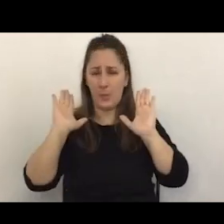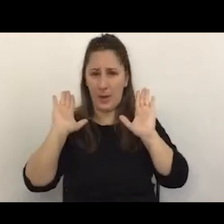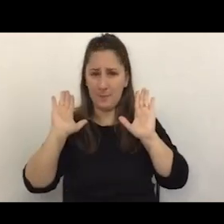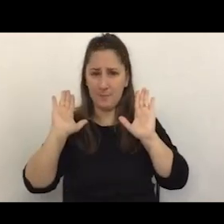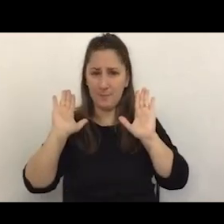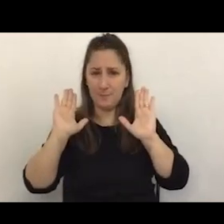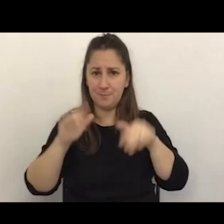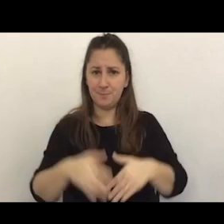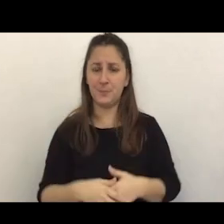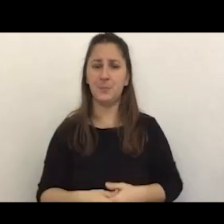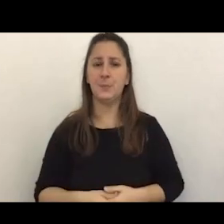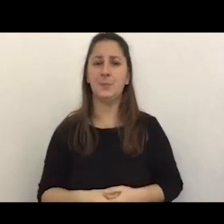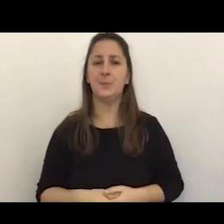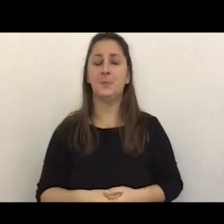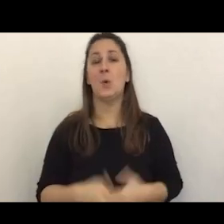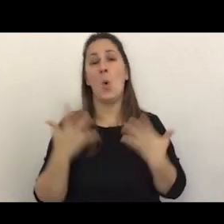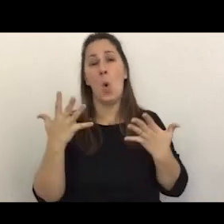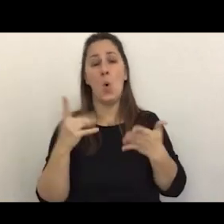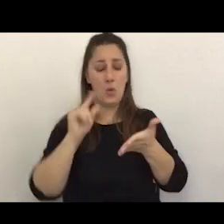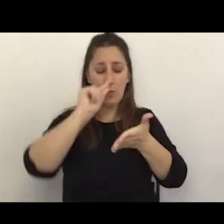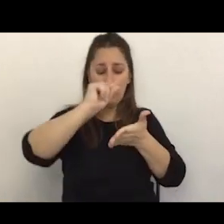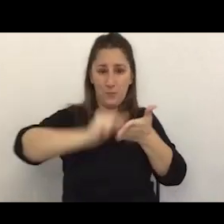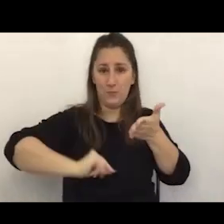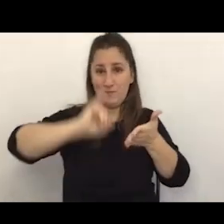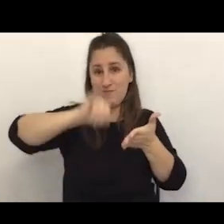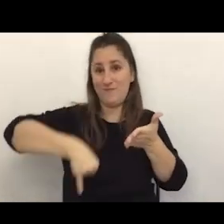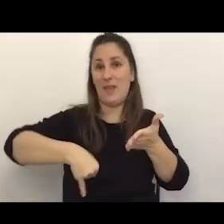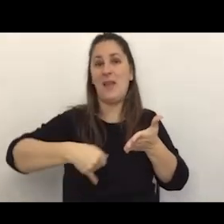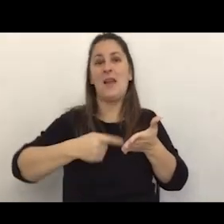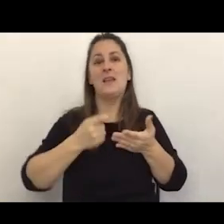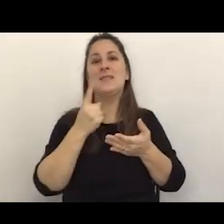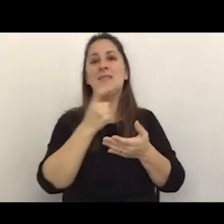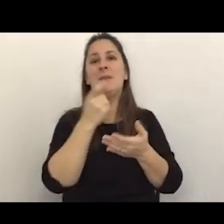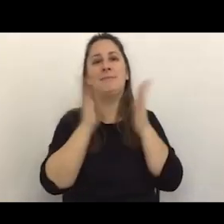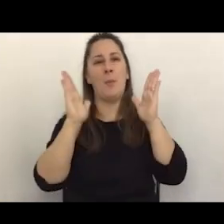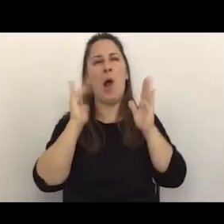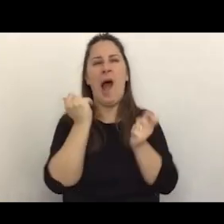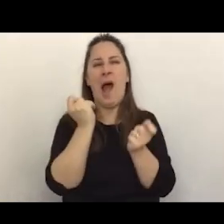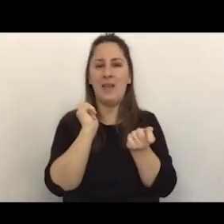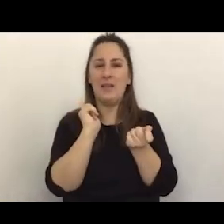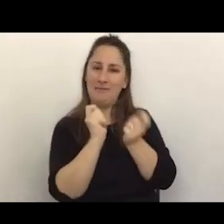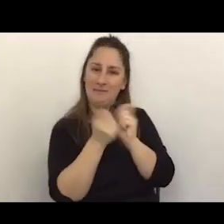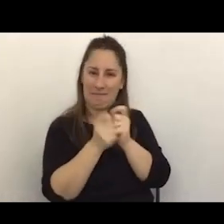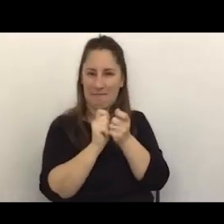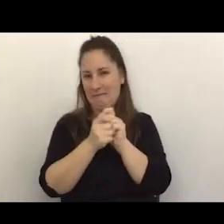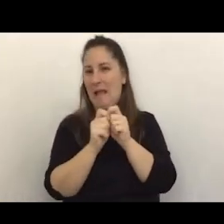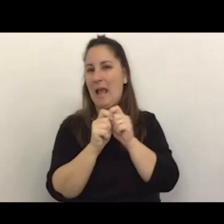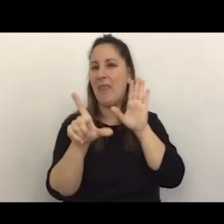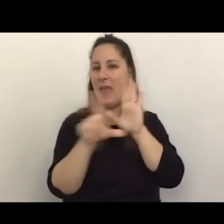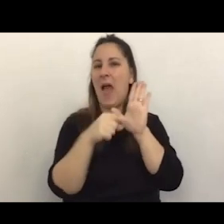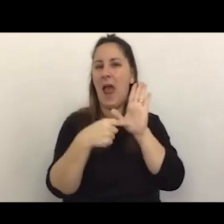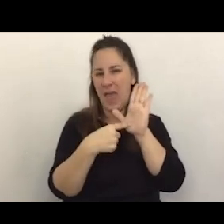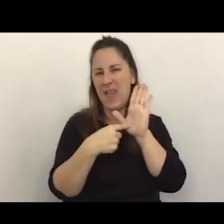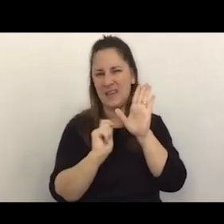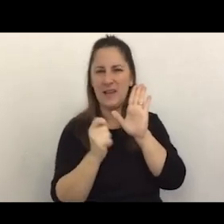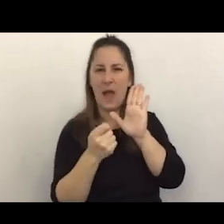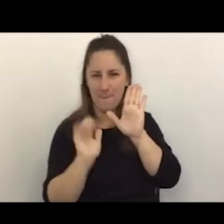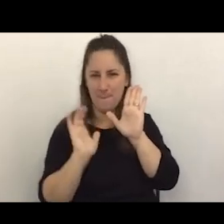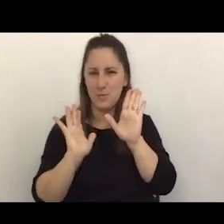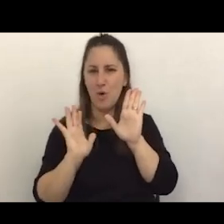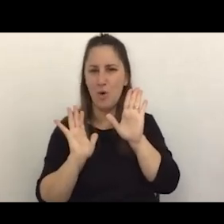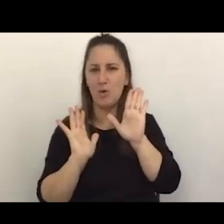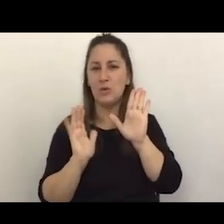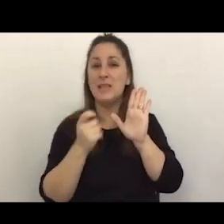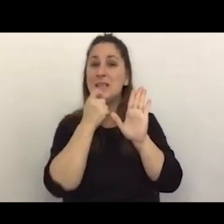Obviamente, el consentimiento que no es pleno y libre es viciado, y si está viciado, eventualmente es nulo.